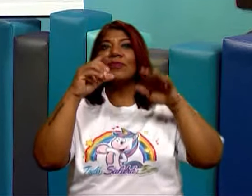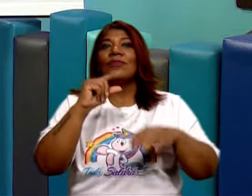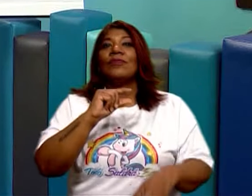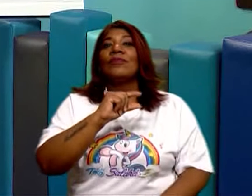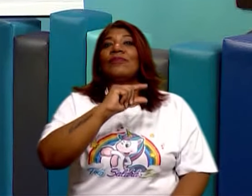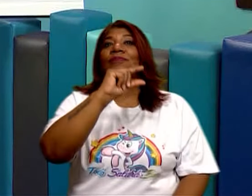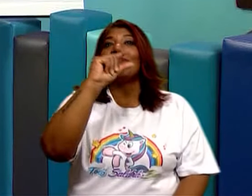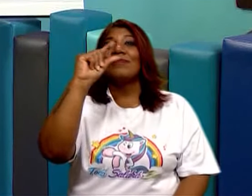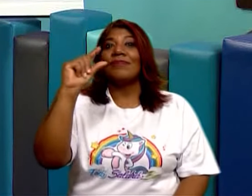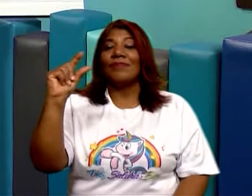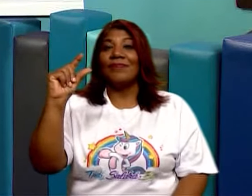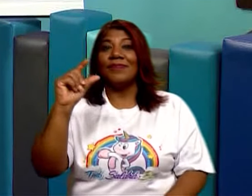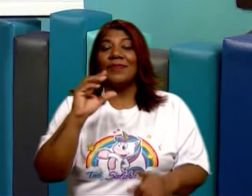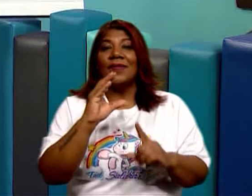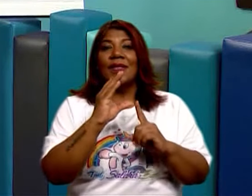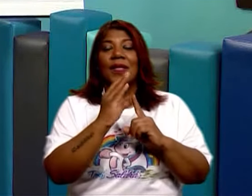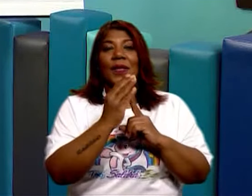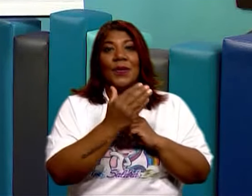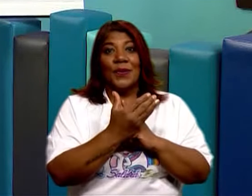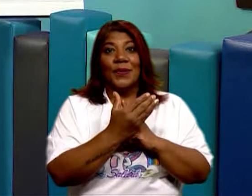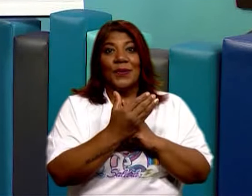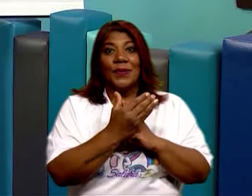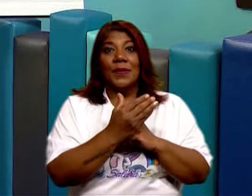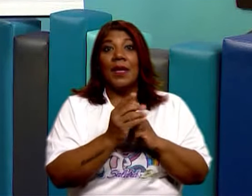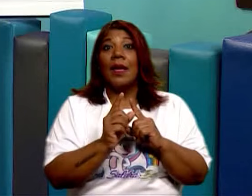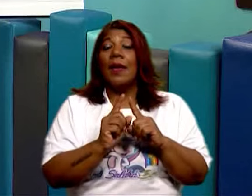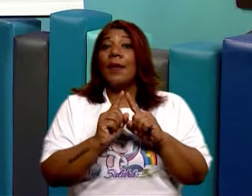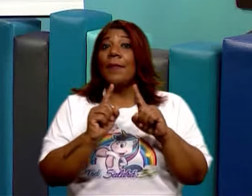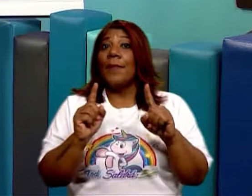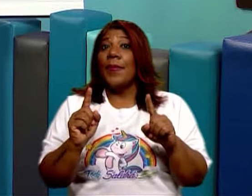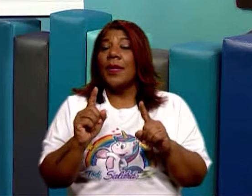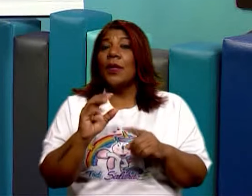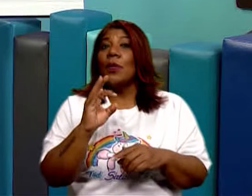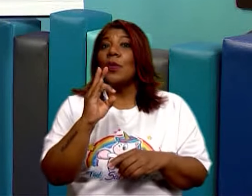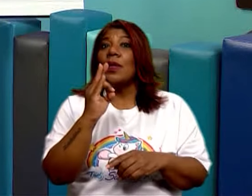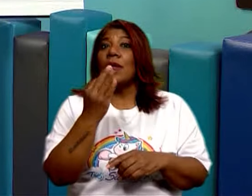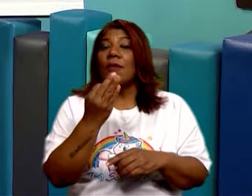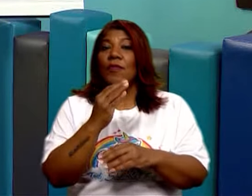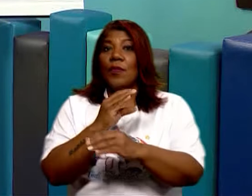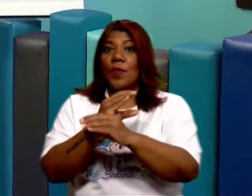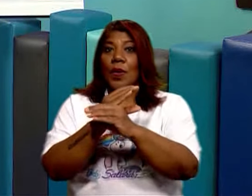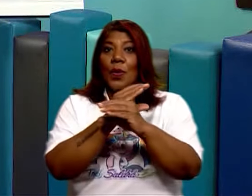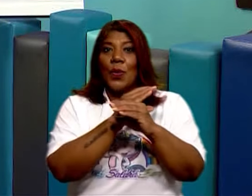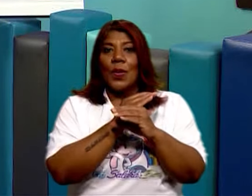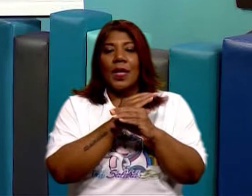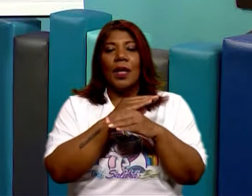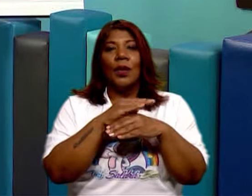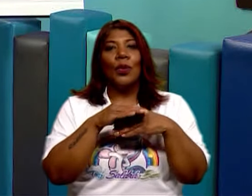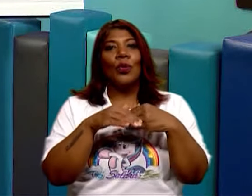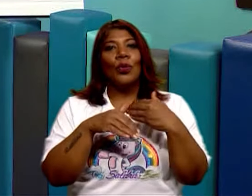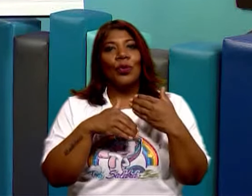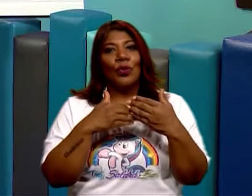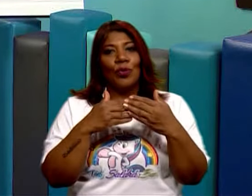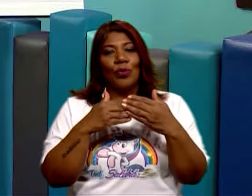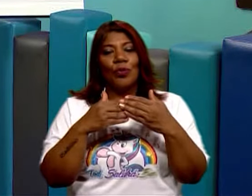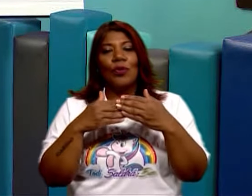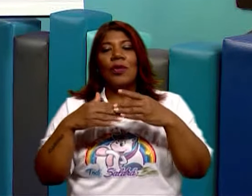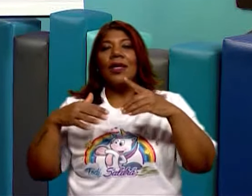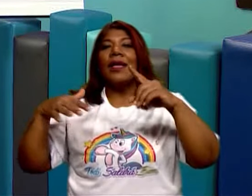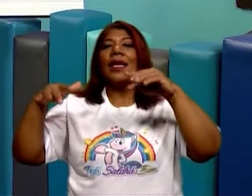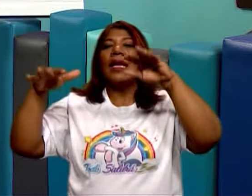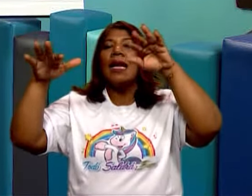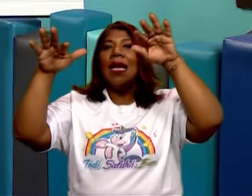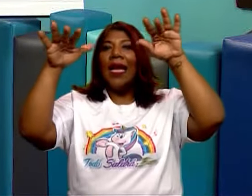paisaje cultural, pero de una forma cuidando nuestro medio ambiente. A todos ellos un saludo muy